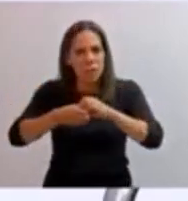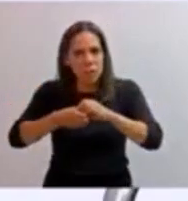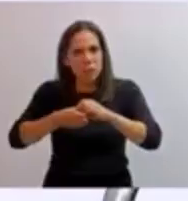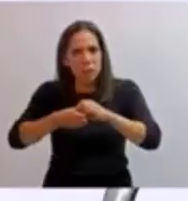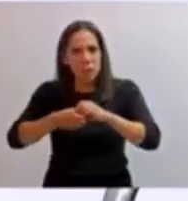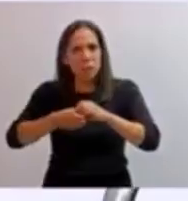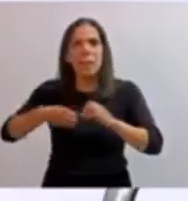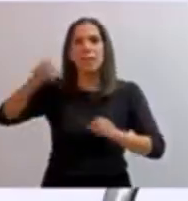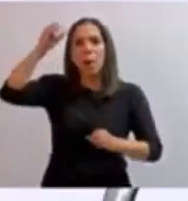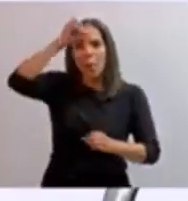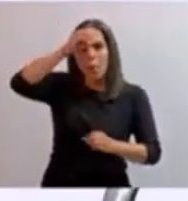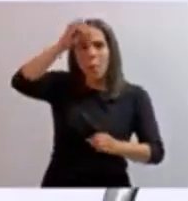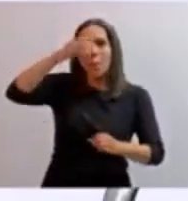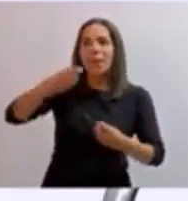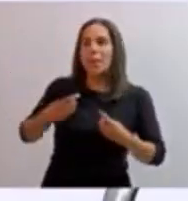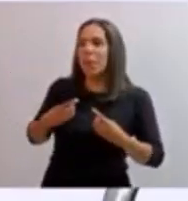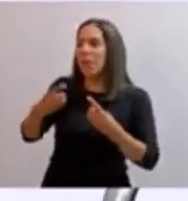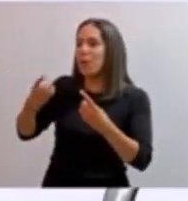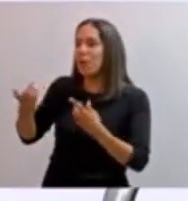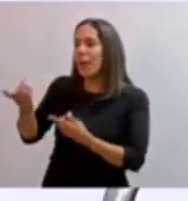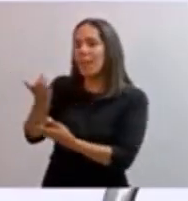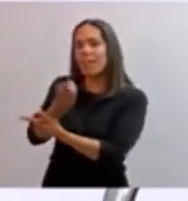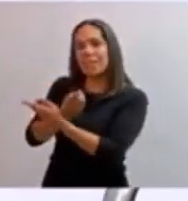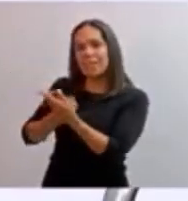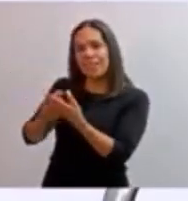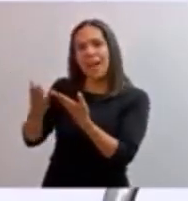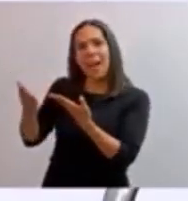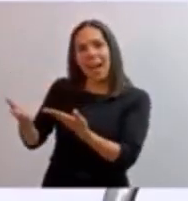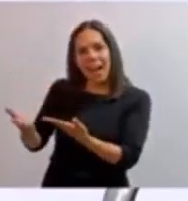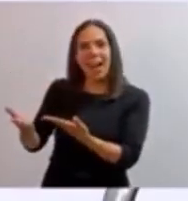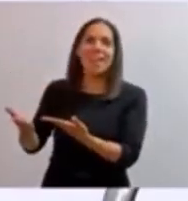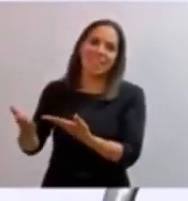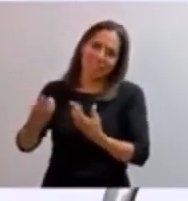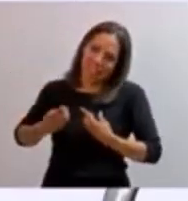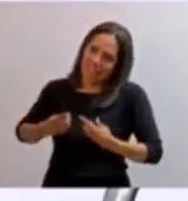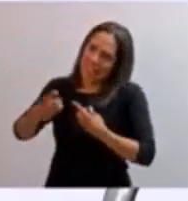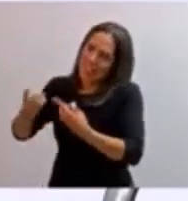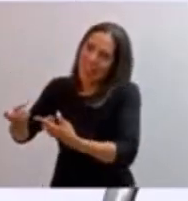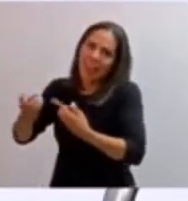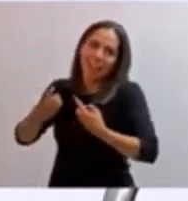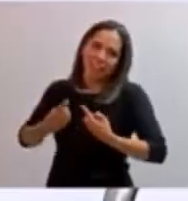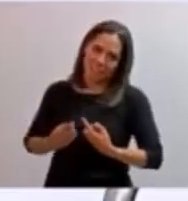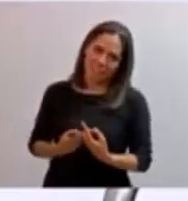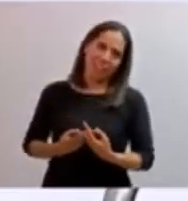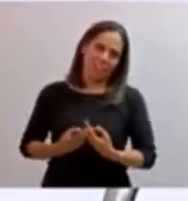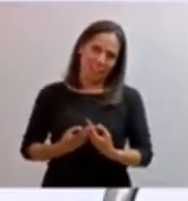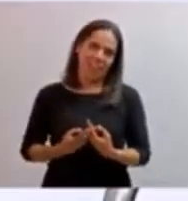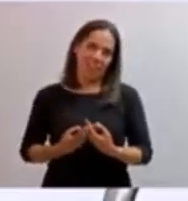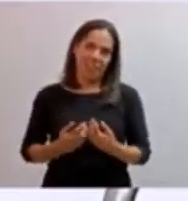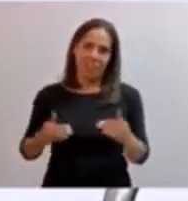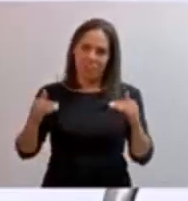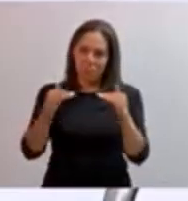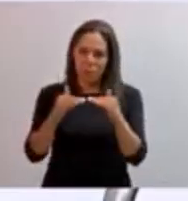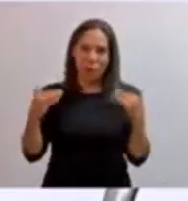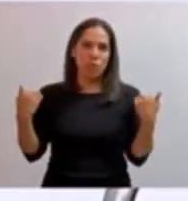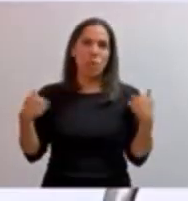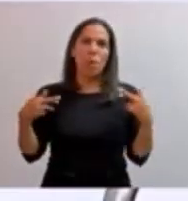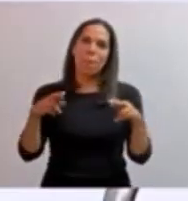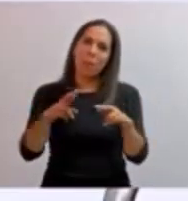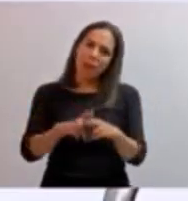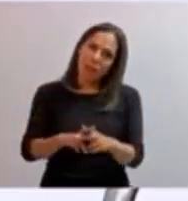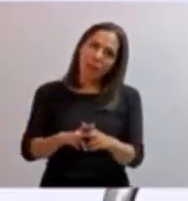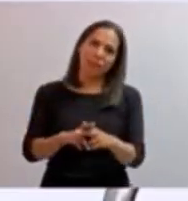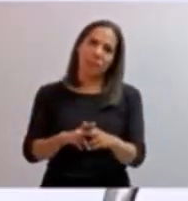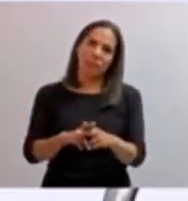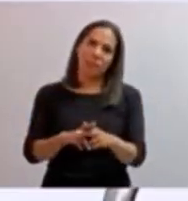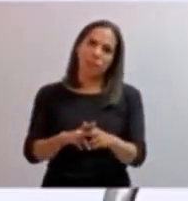un aprendizaje para todos y es parte de ese diálogo que debemos de iniciar y de promover. Yo